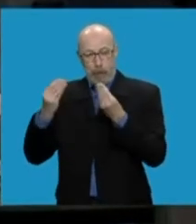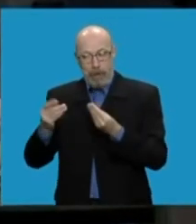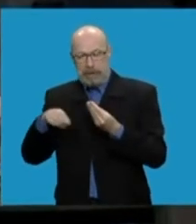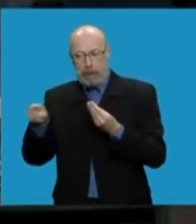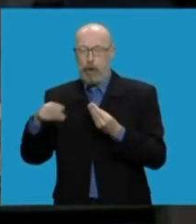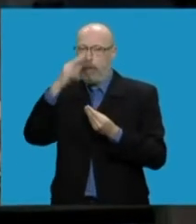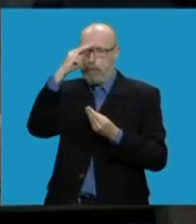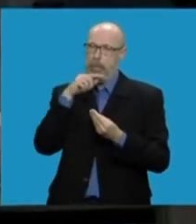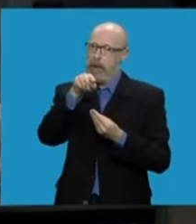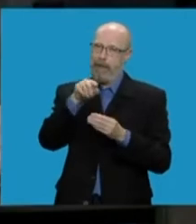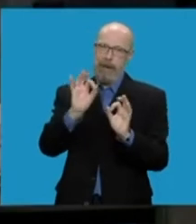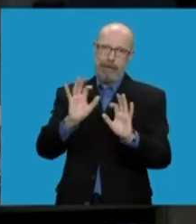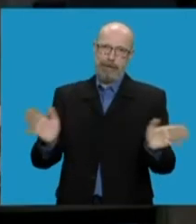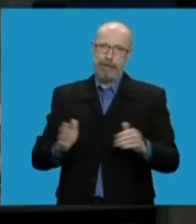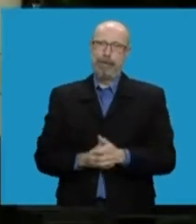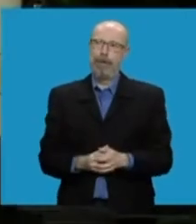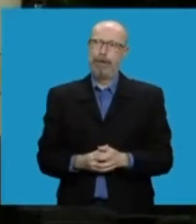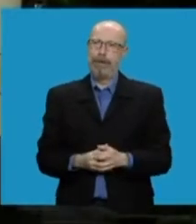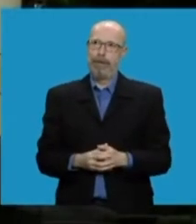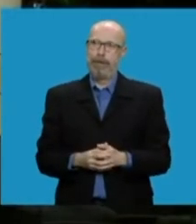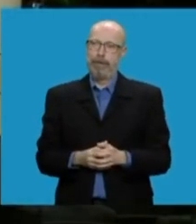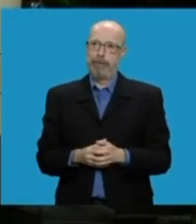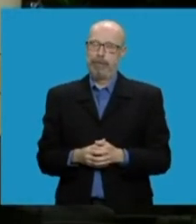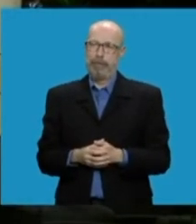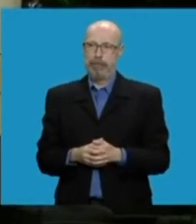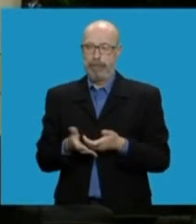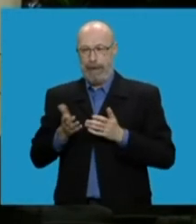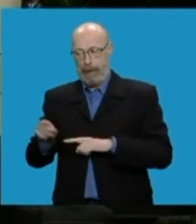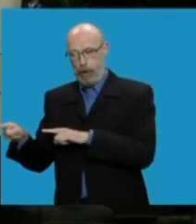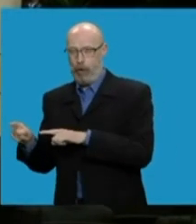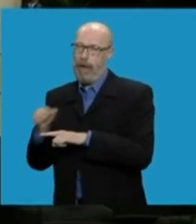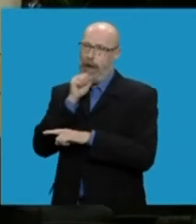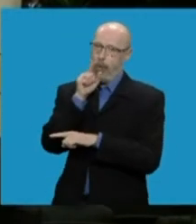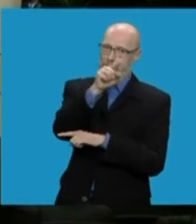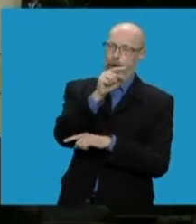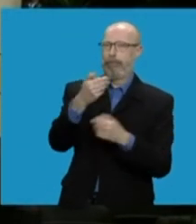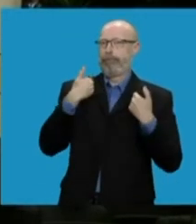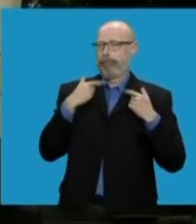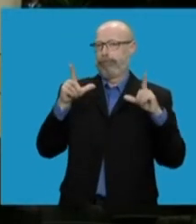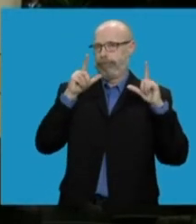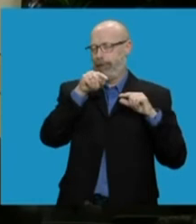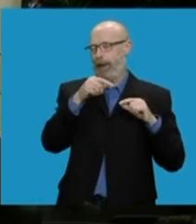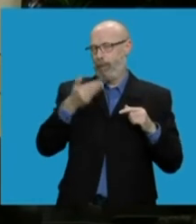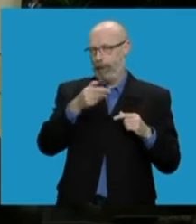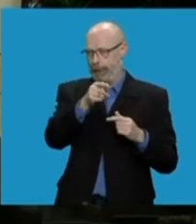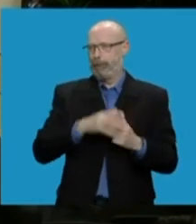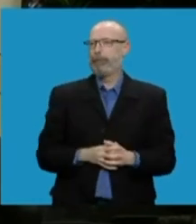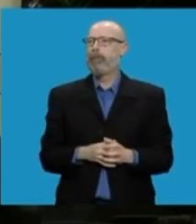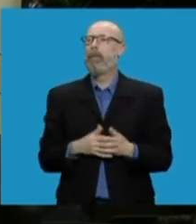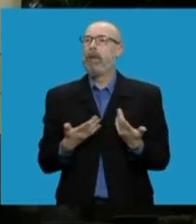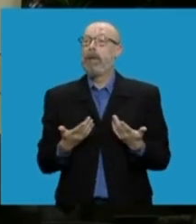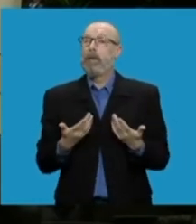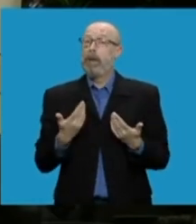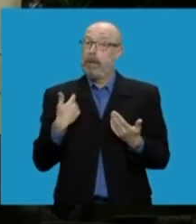padre, no era mío. Era del abuelo de mi hijo, el que ha estado hablando en el reportaje. Y a partir de